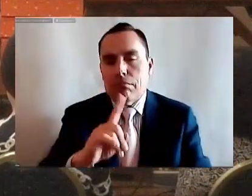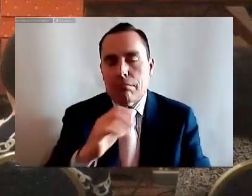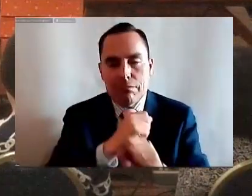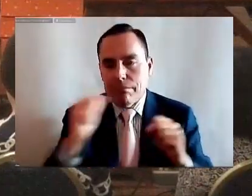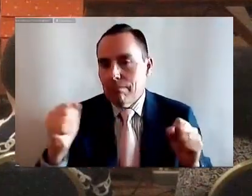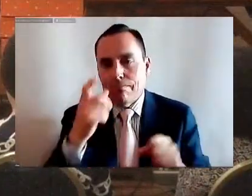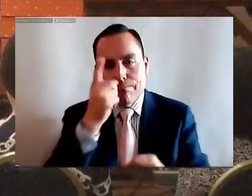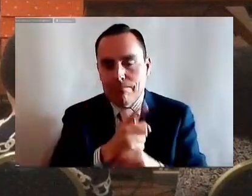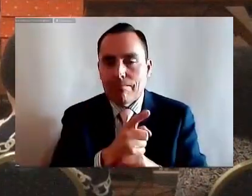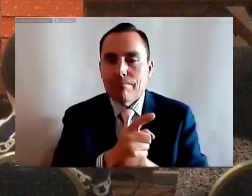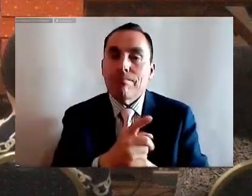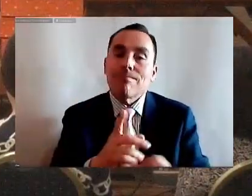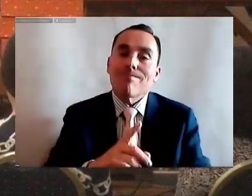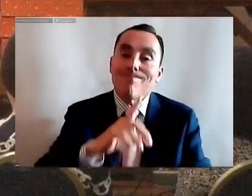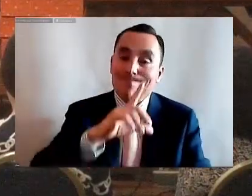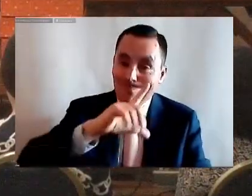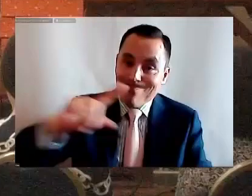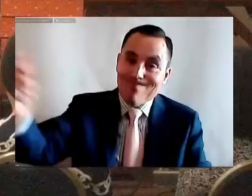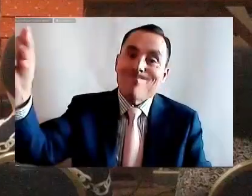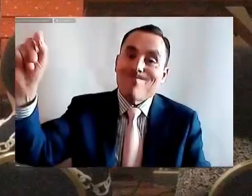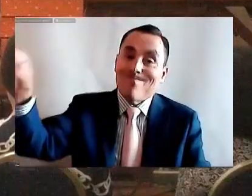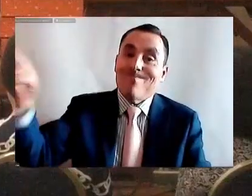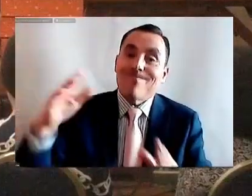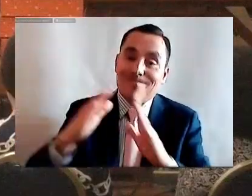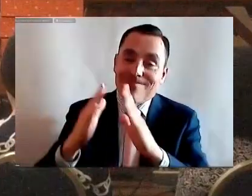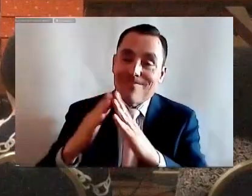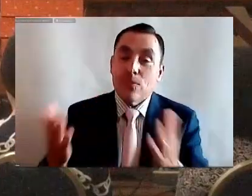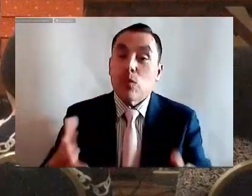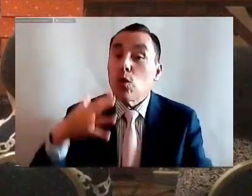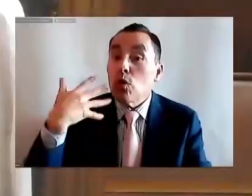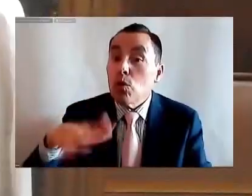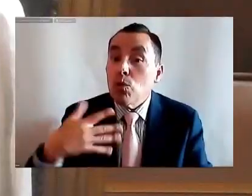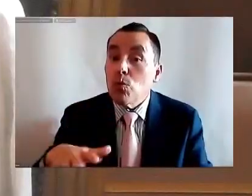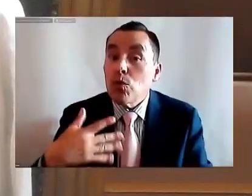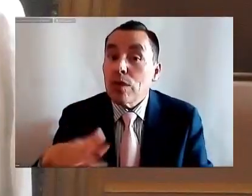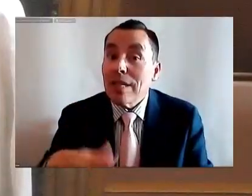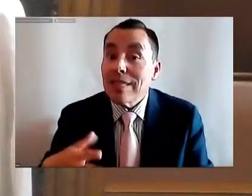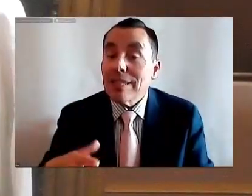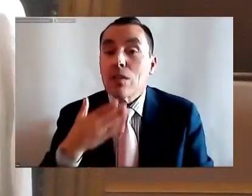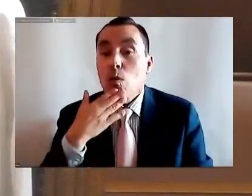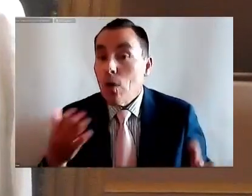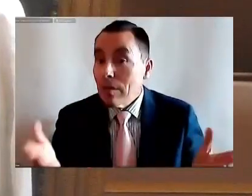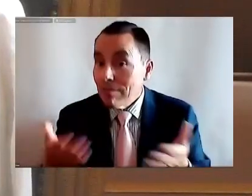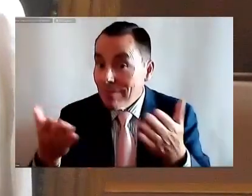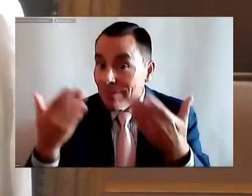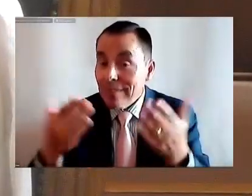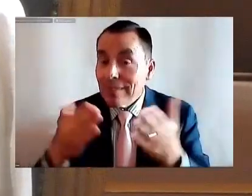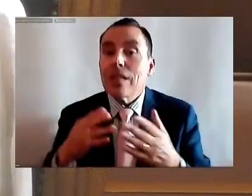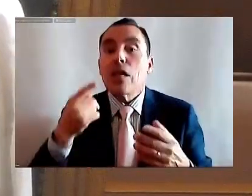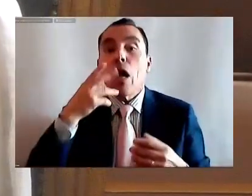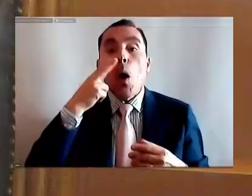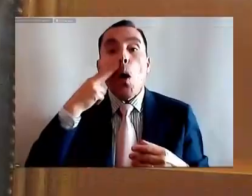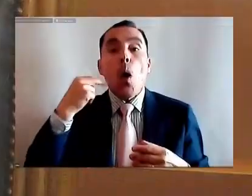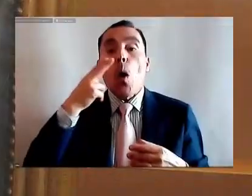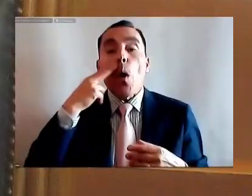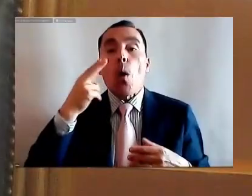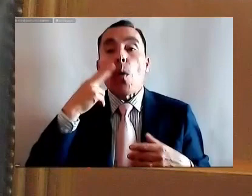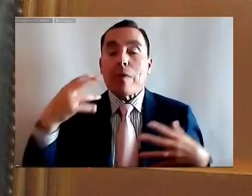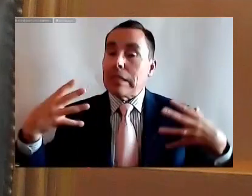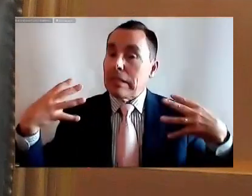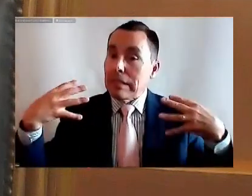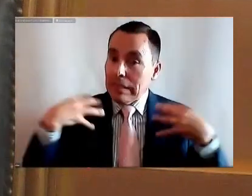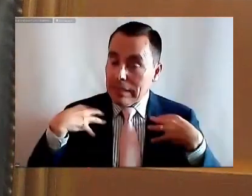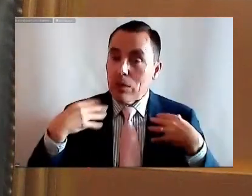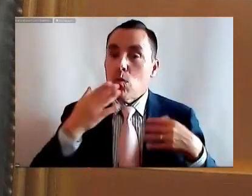que yo pienso que lo importante es que se creen incentivos para que los hombres empiecen a tomarse este tipo de permisos